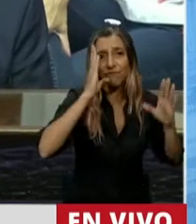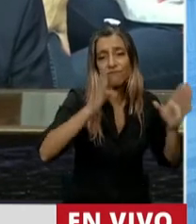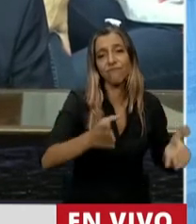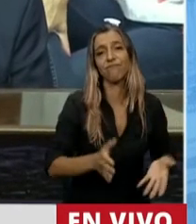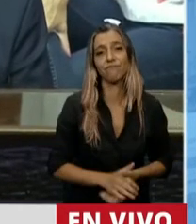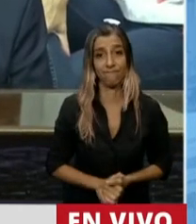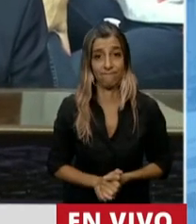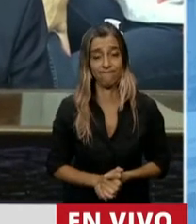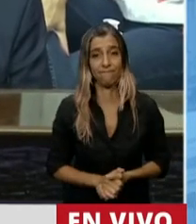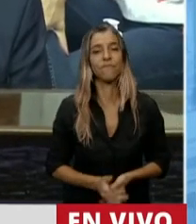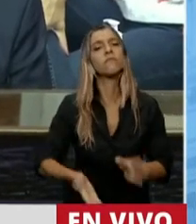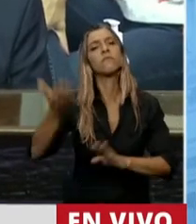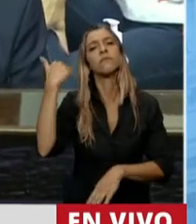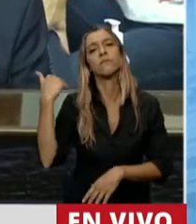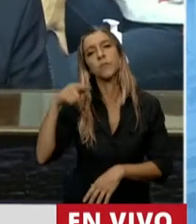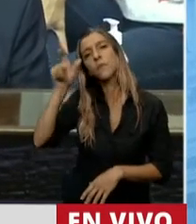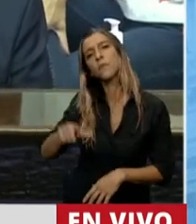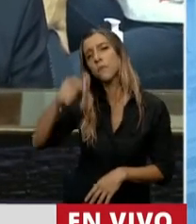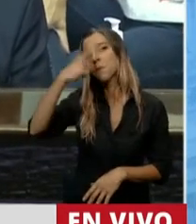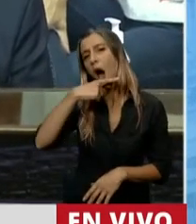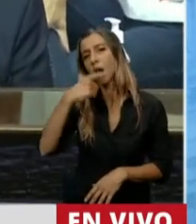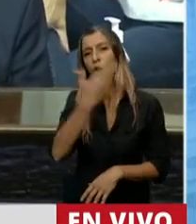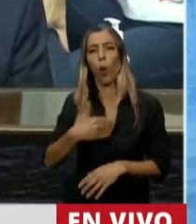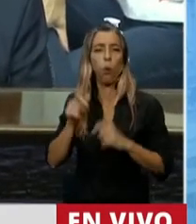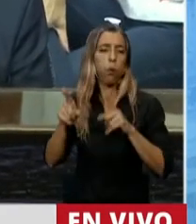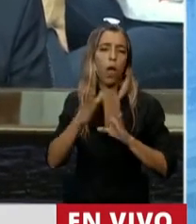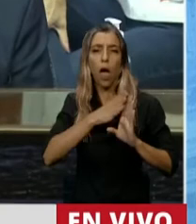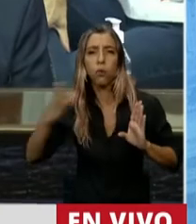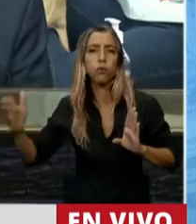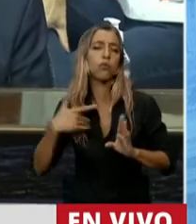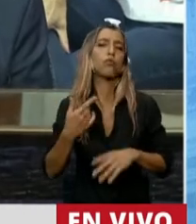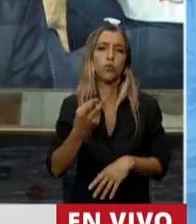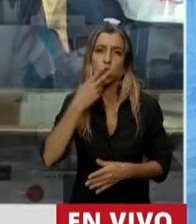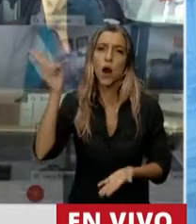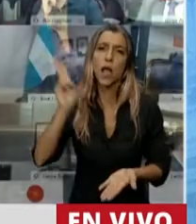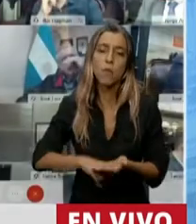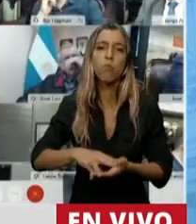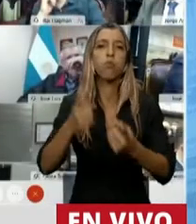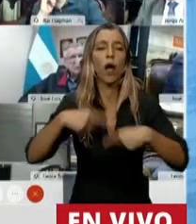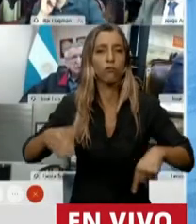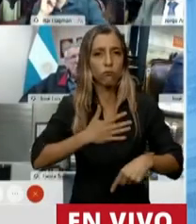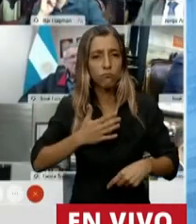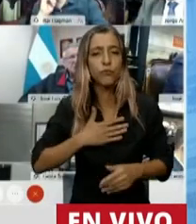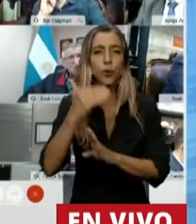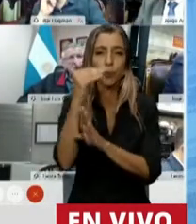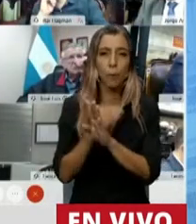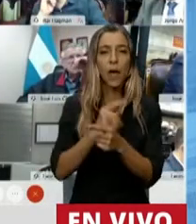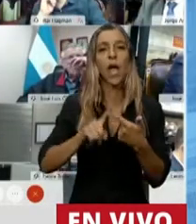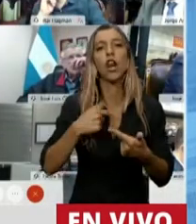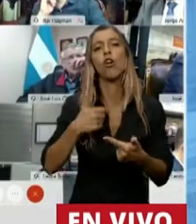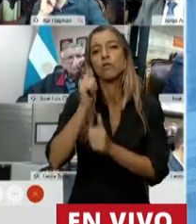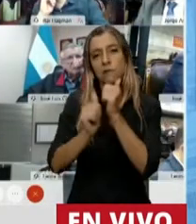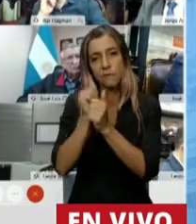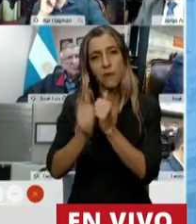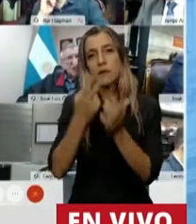Macri, el gobierno de Macri, bajó el impuesto al patrimonio, a la renta de las grandes empresas.